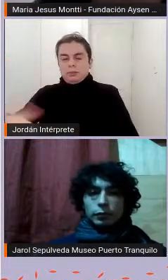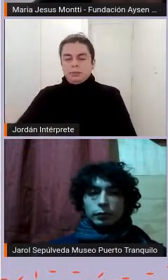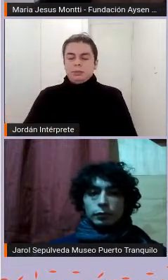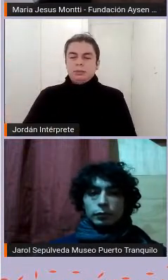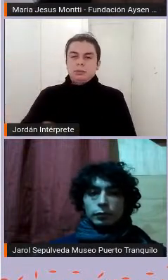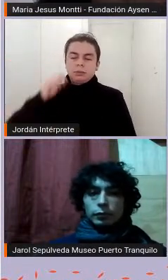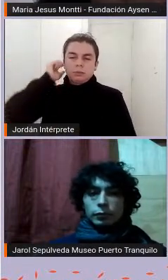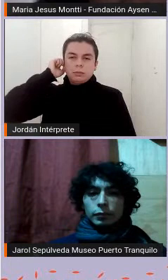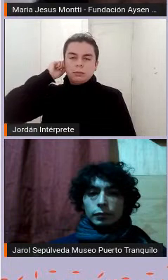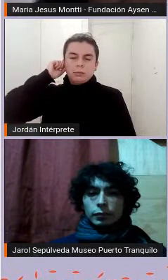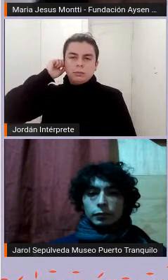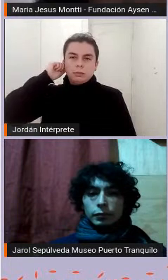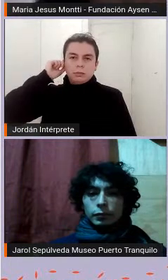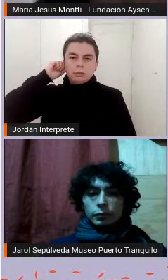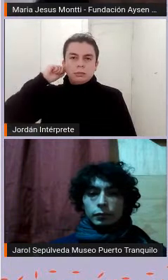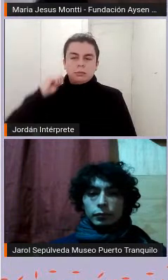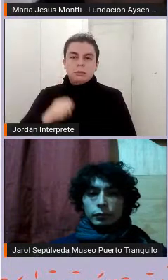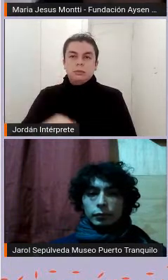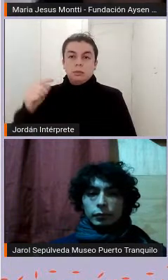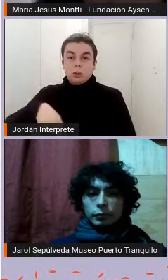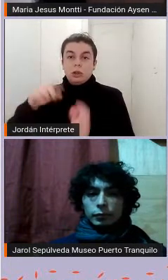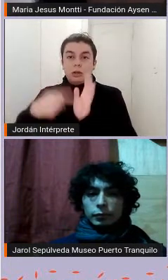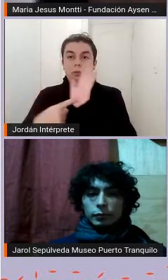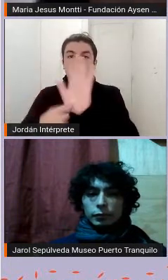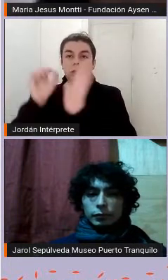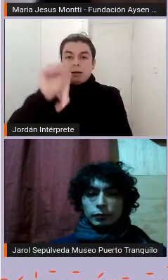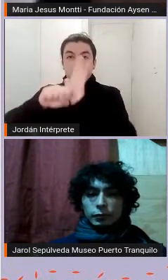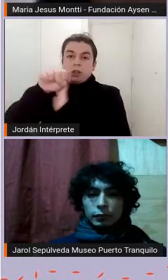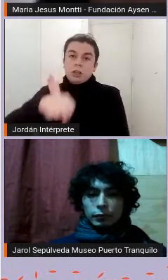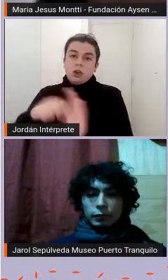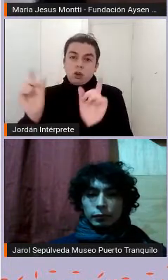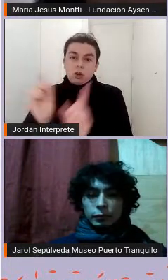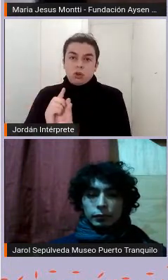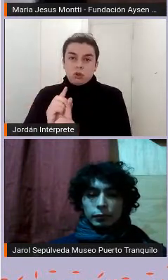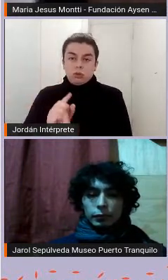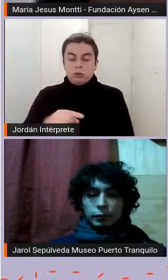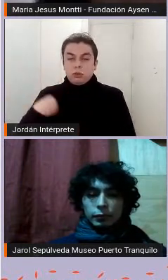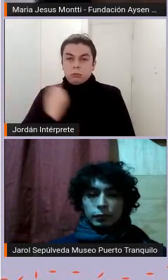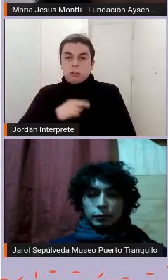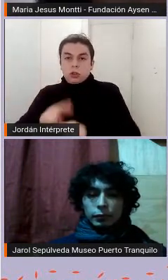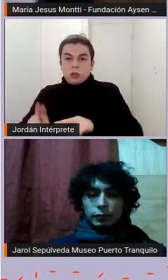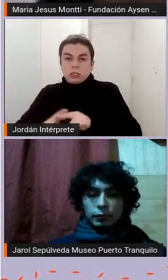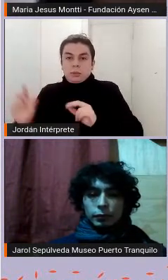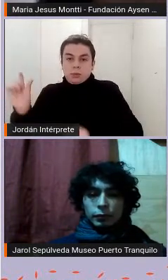Me gustaría mostrarle otro pequeñito trabajo audiovisual que acabamos de hacer.